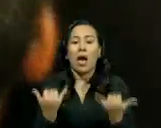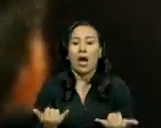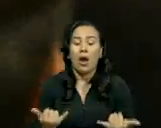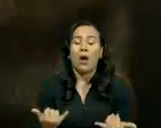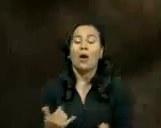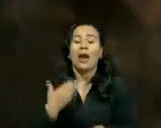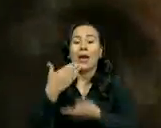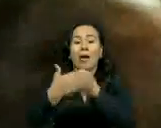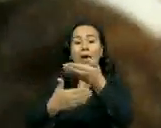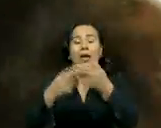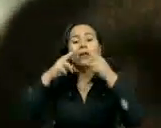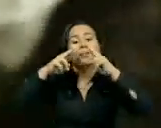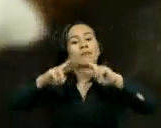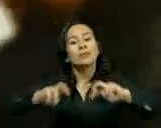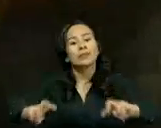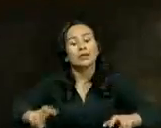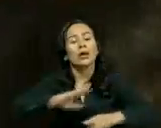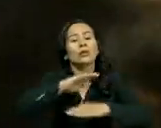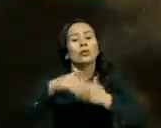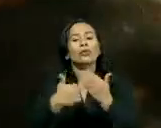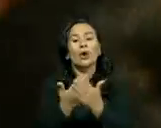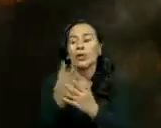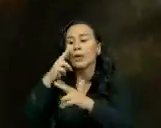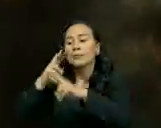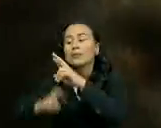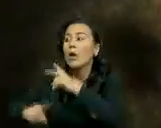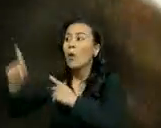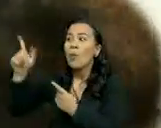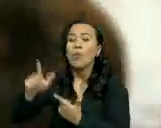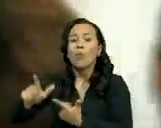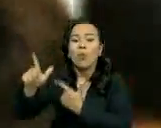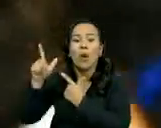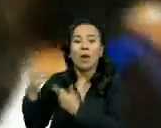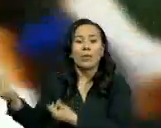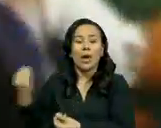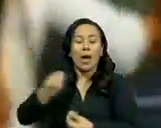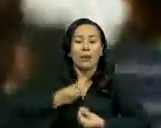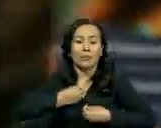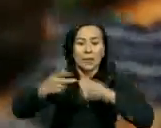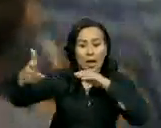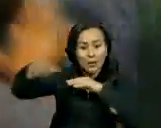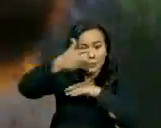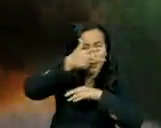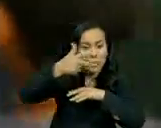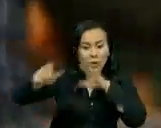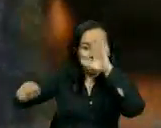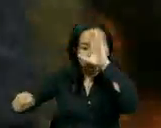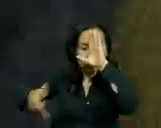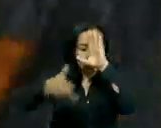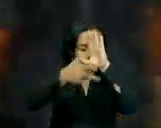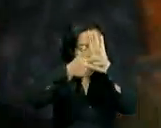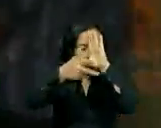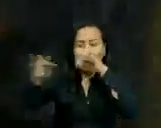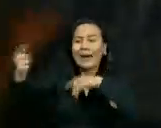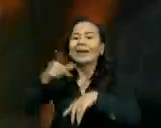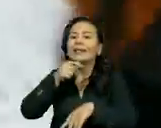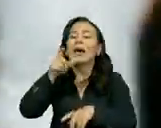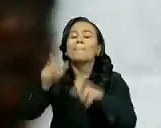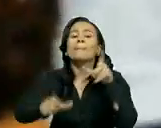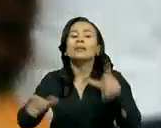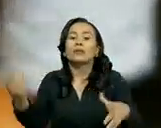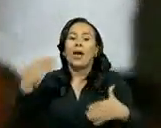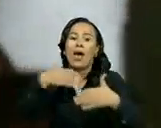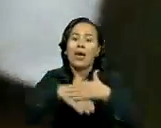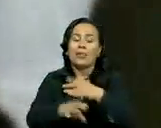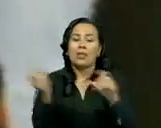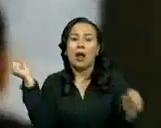tanto, realizarán indagaciones mediante el reporte de los guardias y lo que arrojen los videos al circuito cerrado del centro médico sobre lo que ocurrió previo